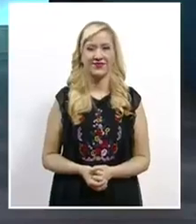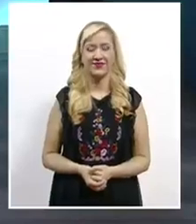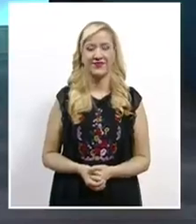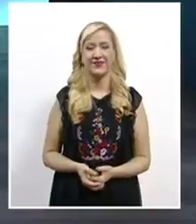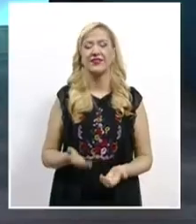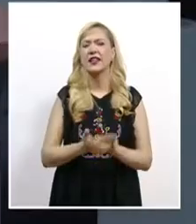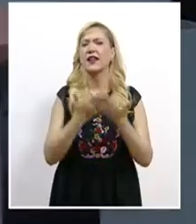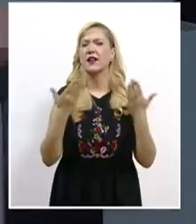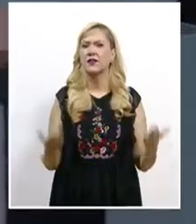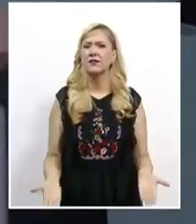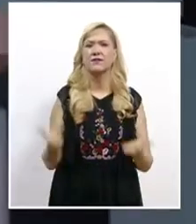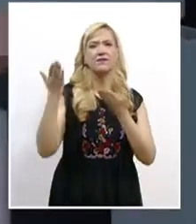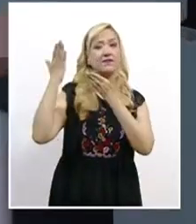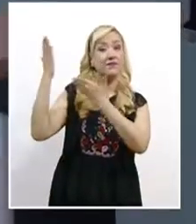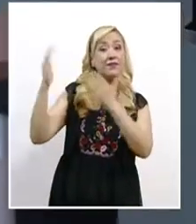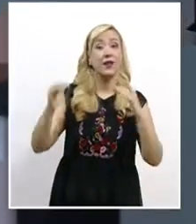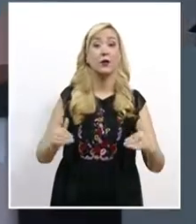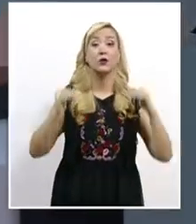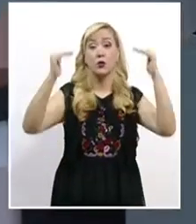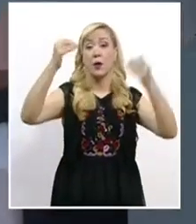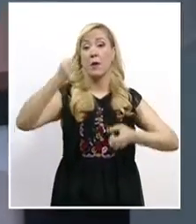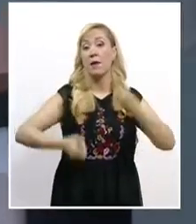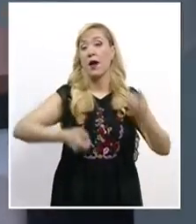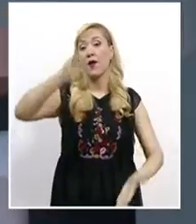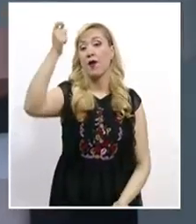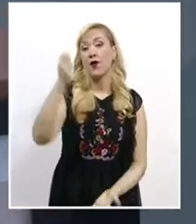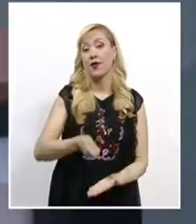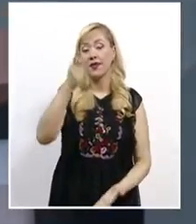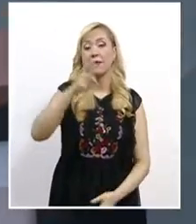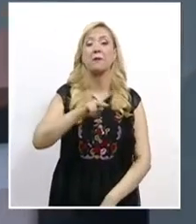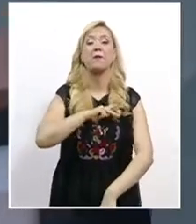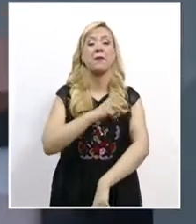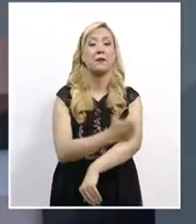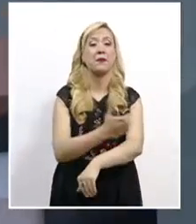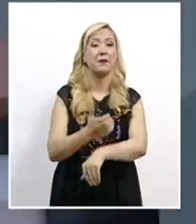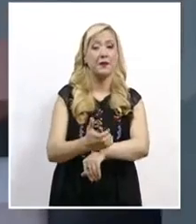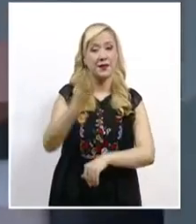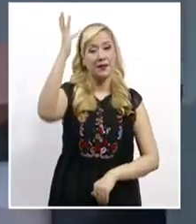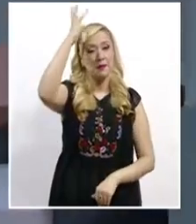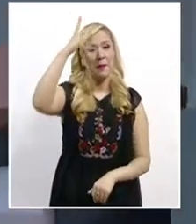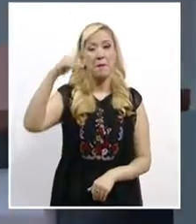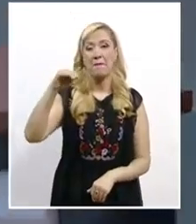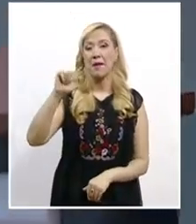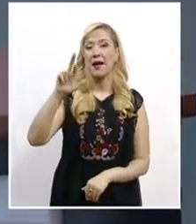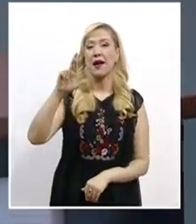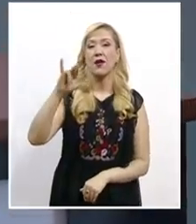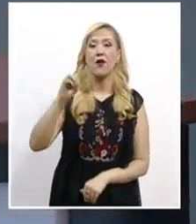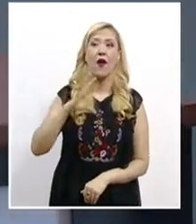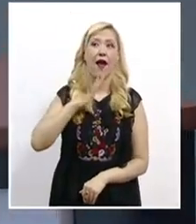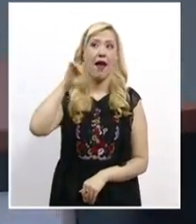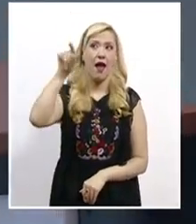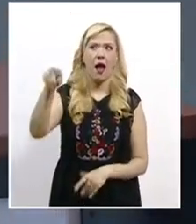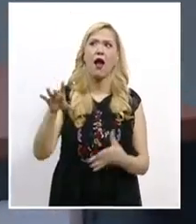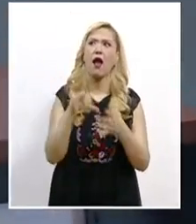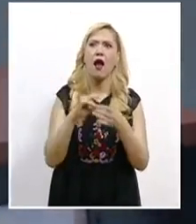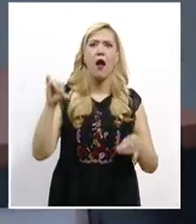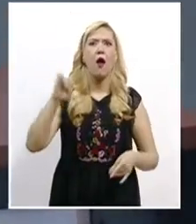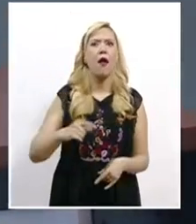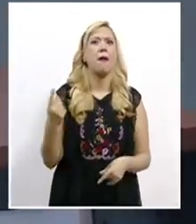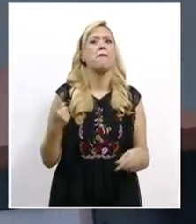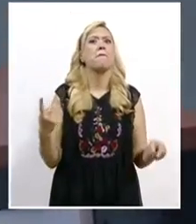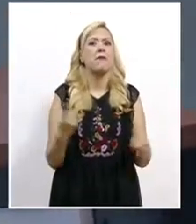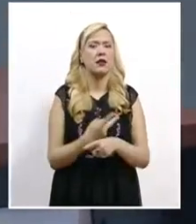Y nos enlazamos hasta el edificio sede de la Suprema Corte de Justicia de la Nación, donde mi compañero Mario López Peña nos tiene los detalles de